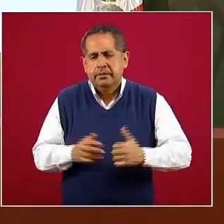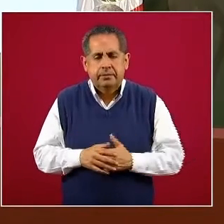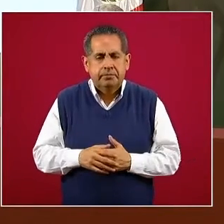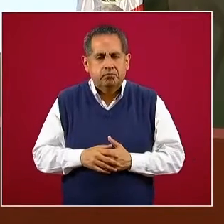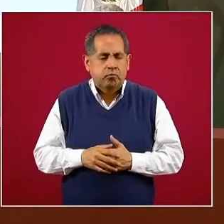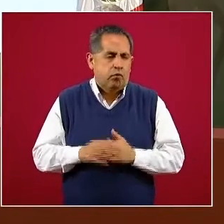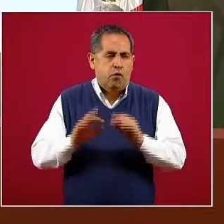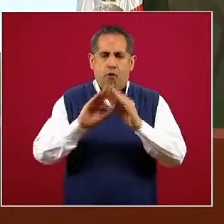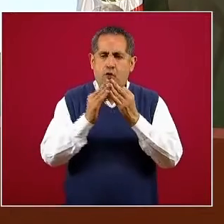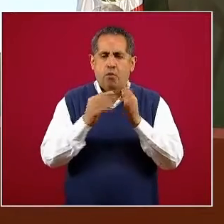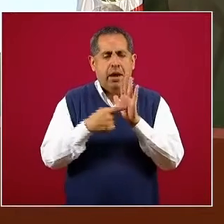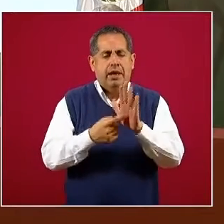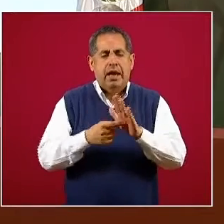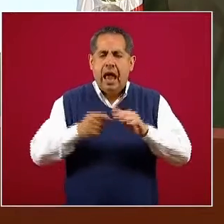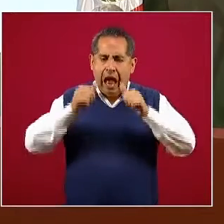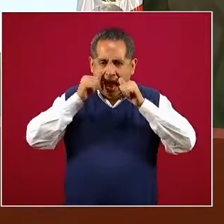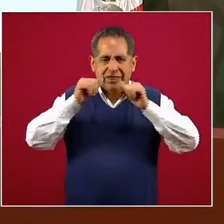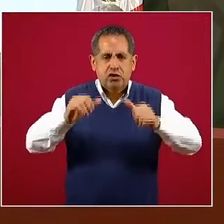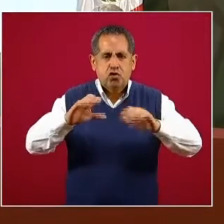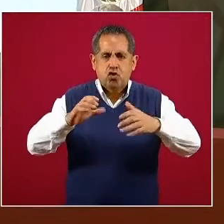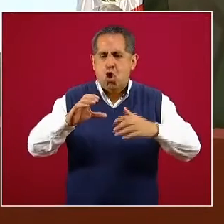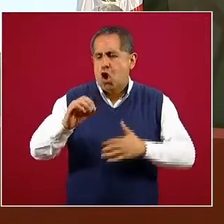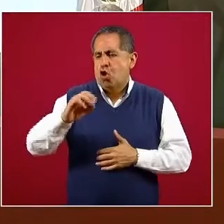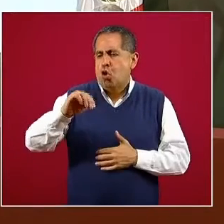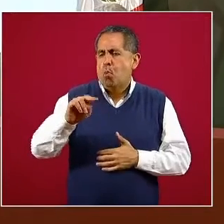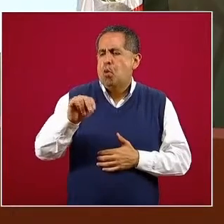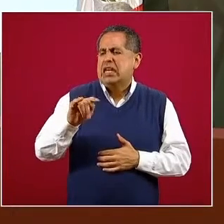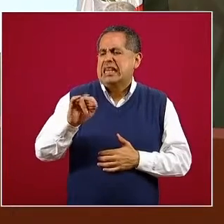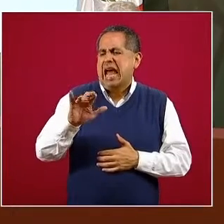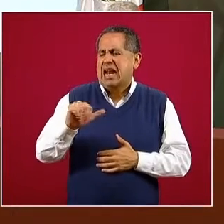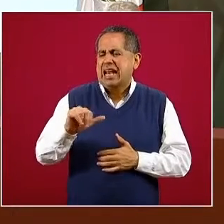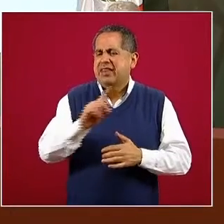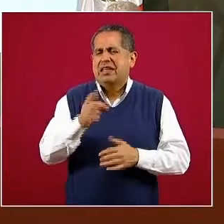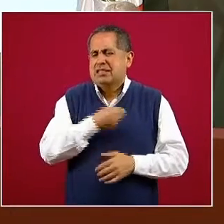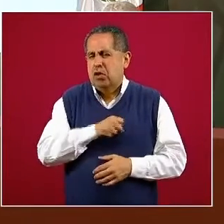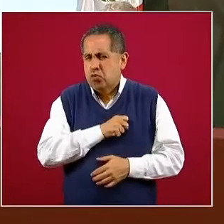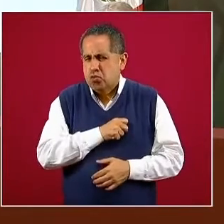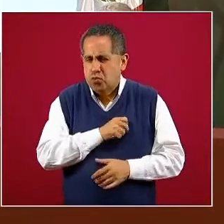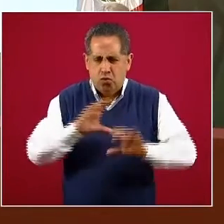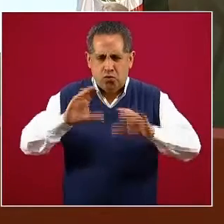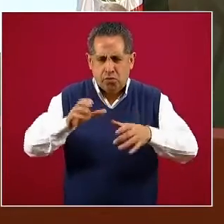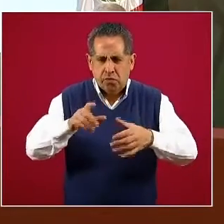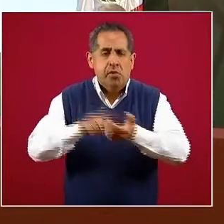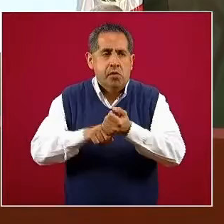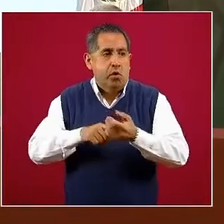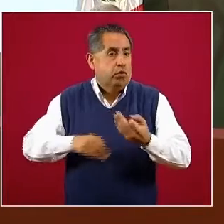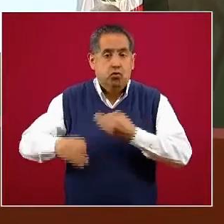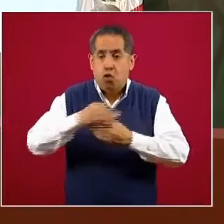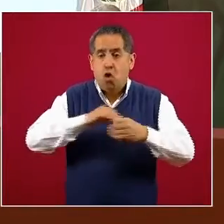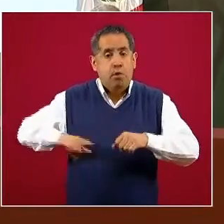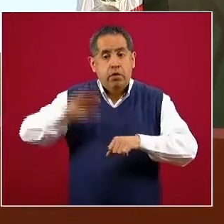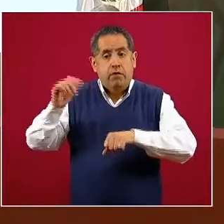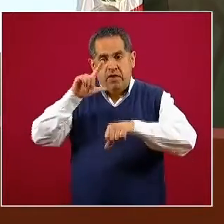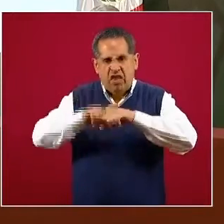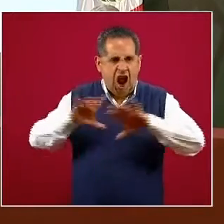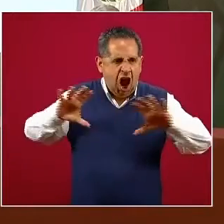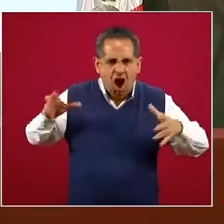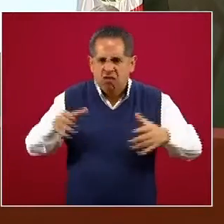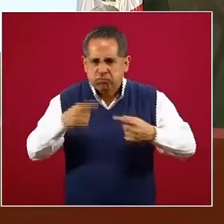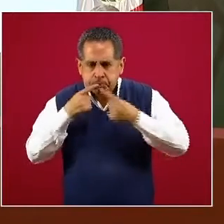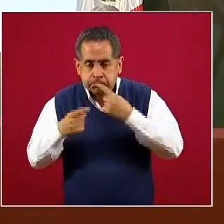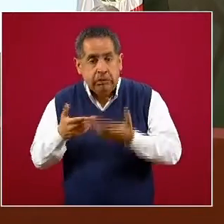de contención como de mitigación, estudio y control de brotes, se toman con base en los casos cuando presentan